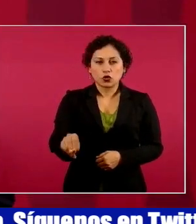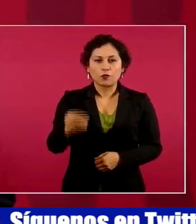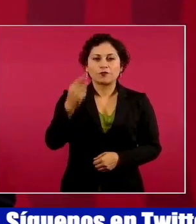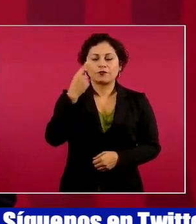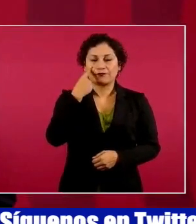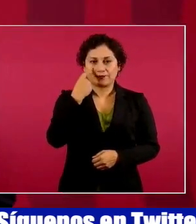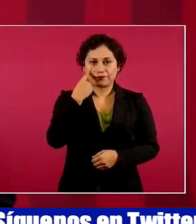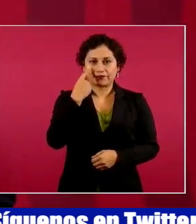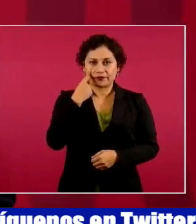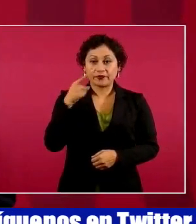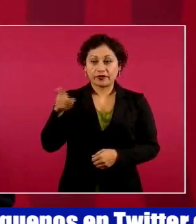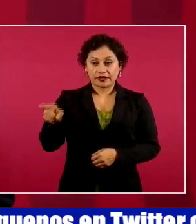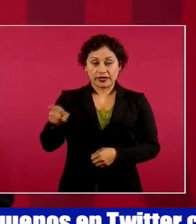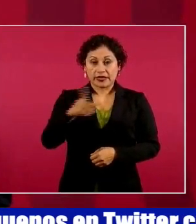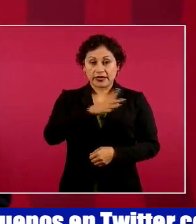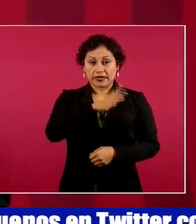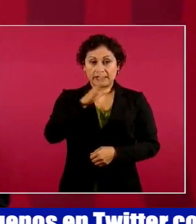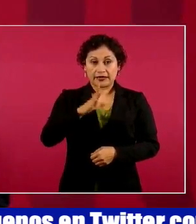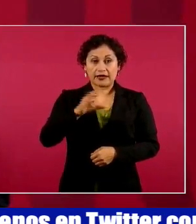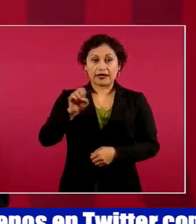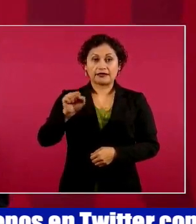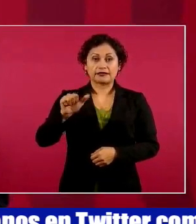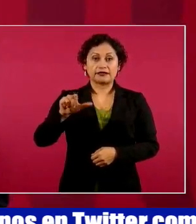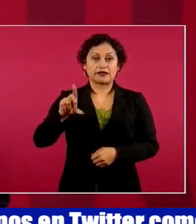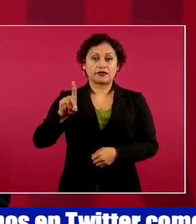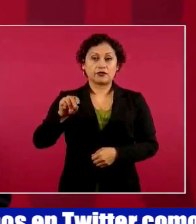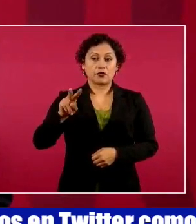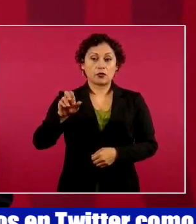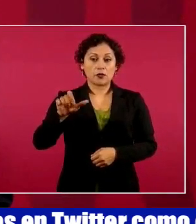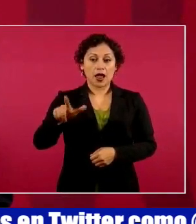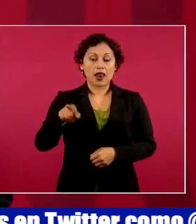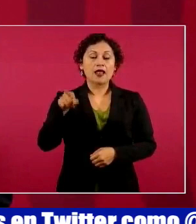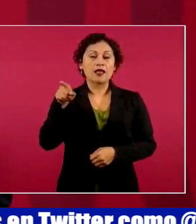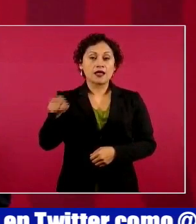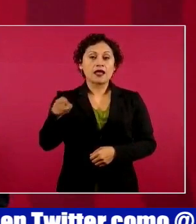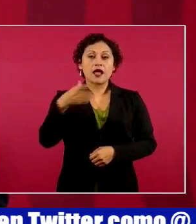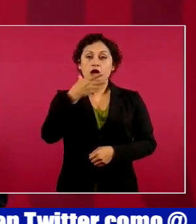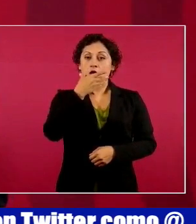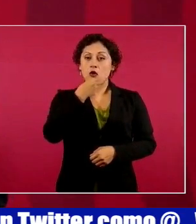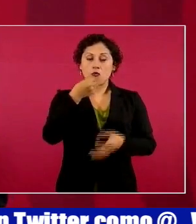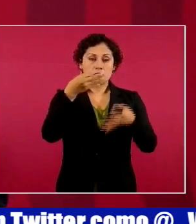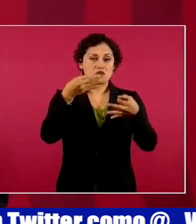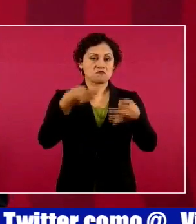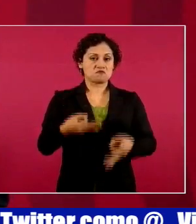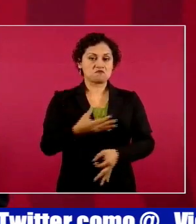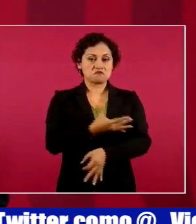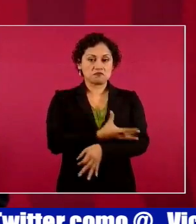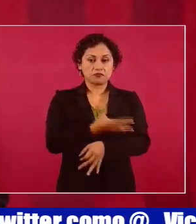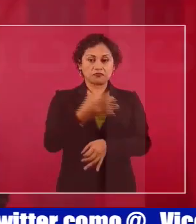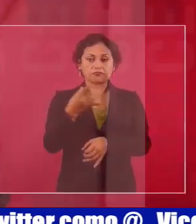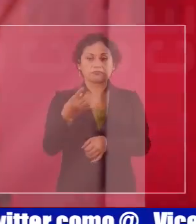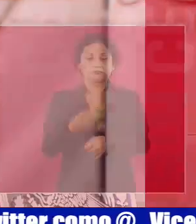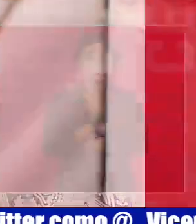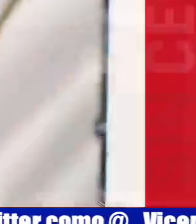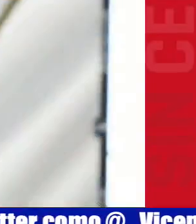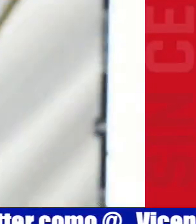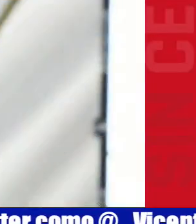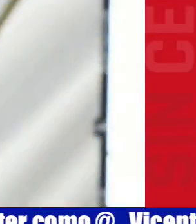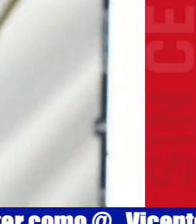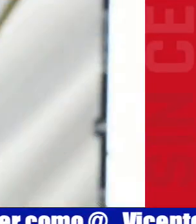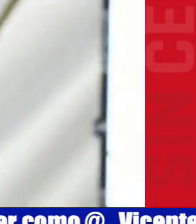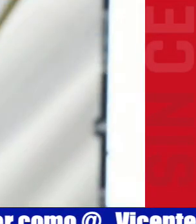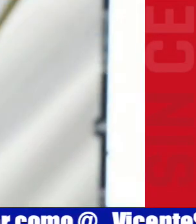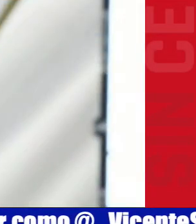PGLeaks en otras elecciones, eran los mismos de siempre. Claudio X González y nada más y nada menos que el director de